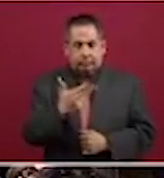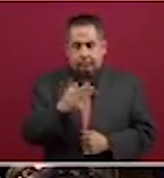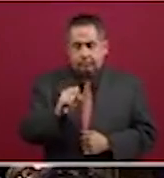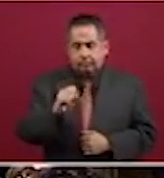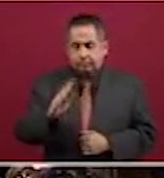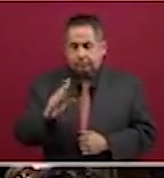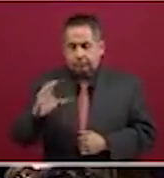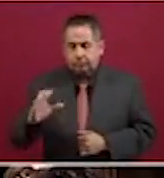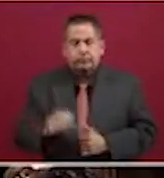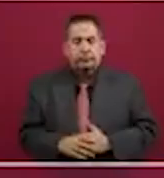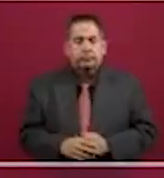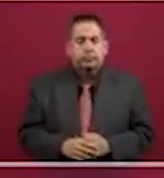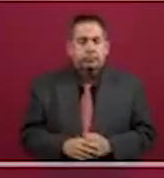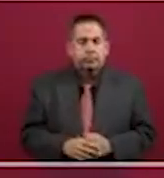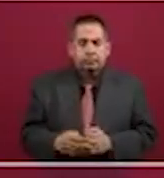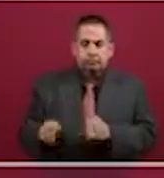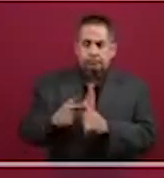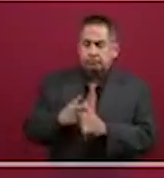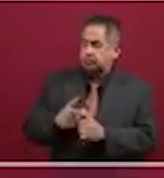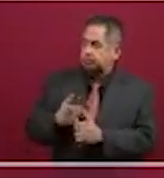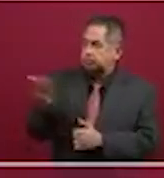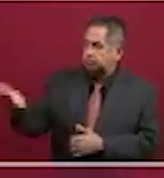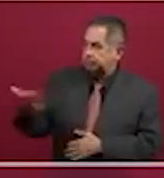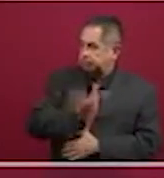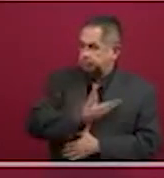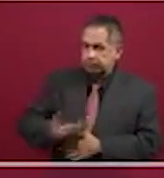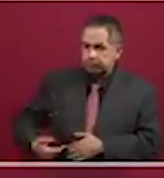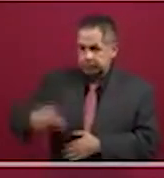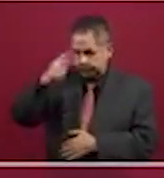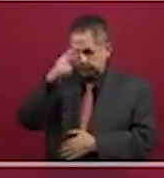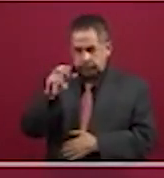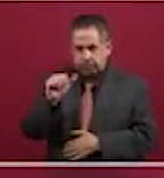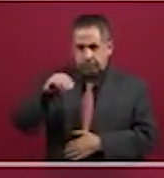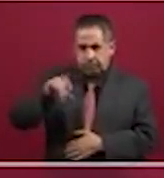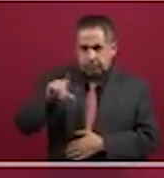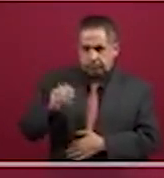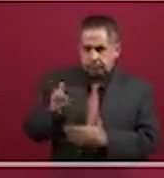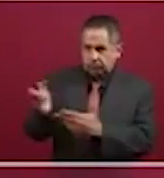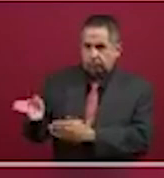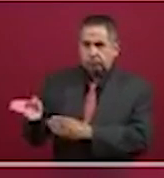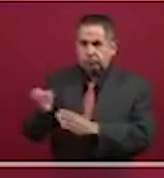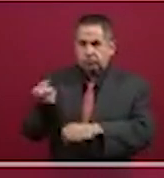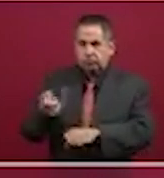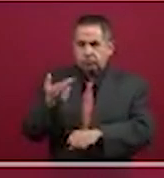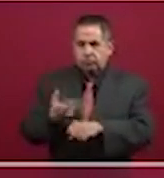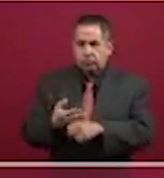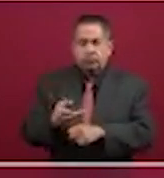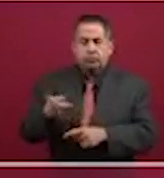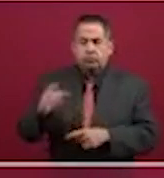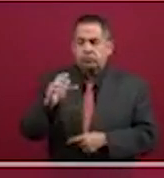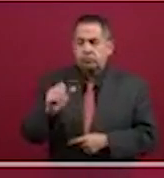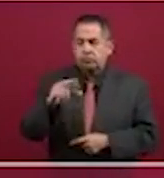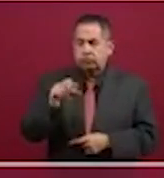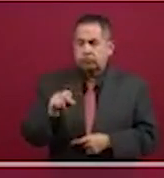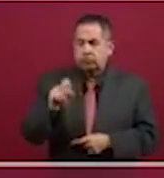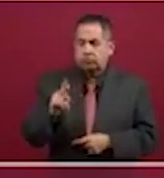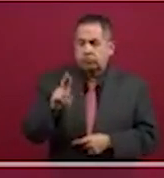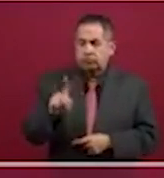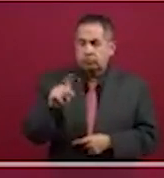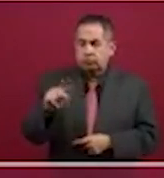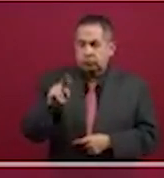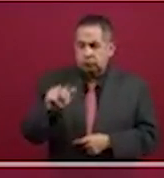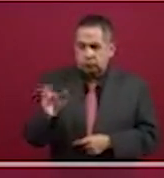primer lugar al presidente de méxico andrés manuel lópez obrador al secretario de hacienda carlos urzúa macías